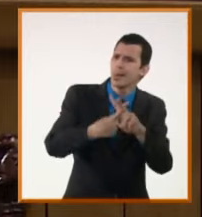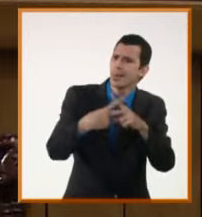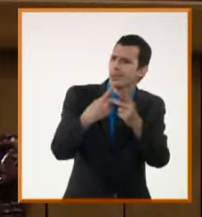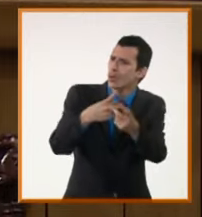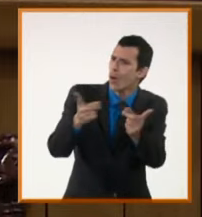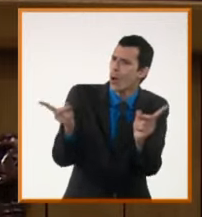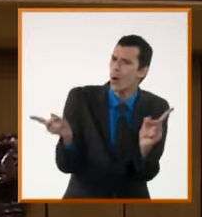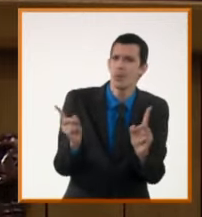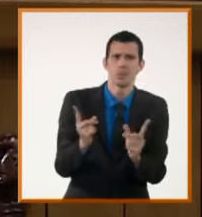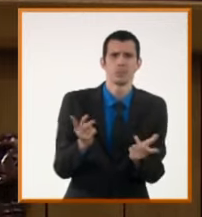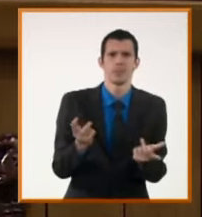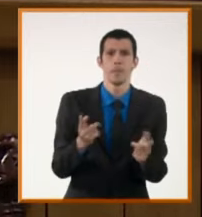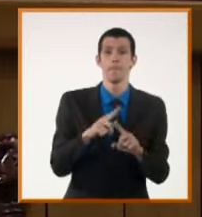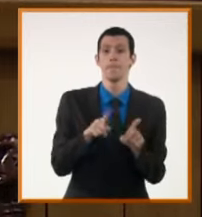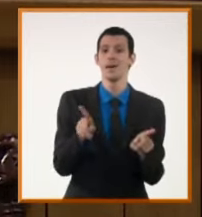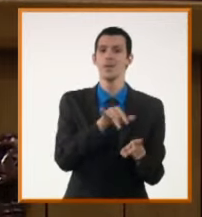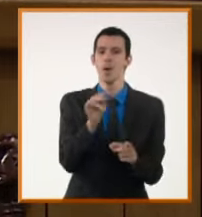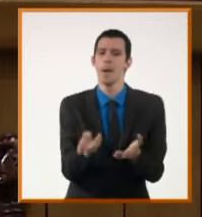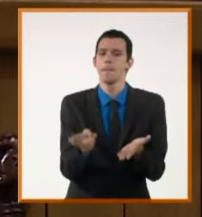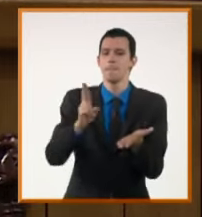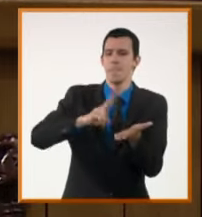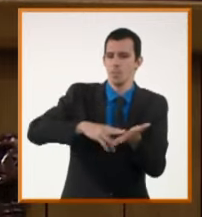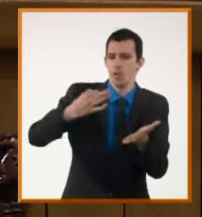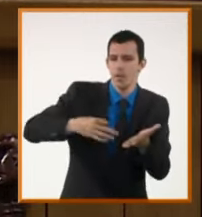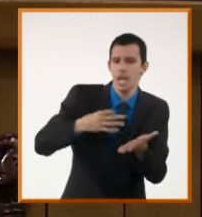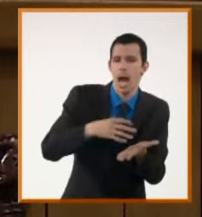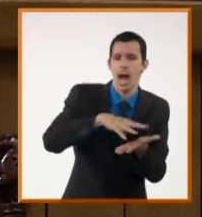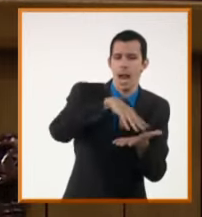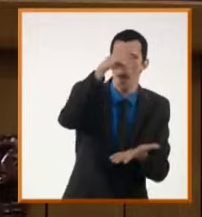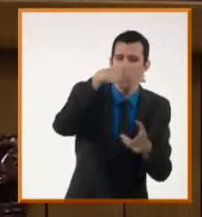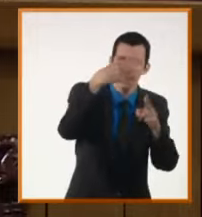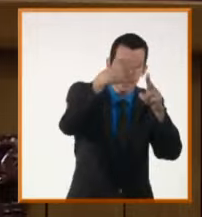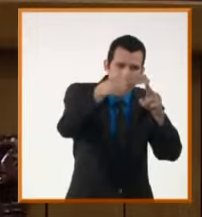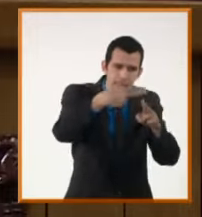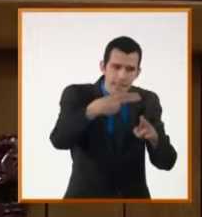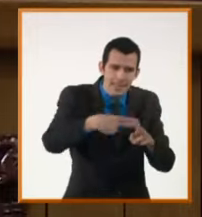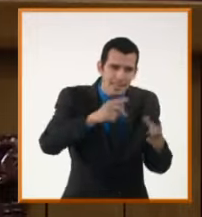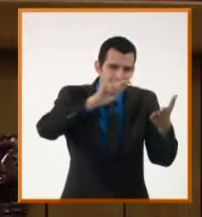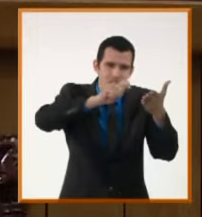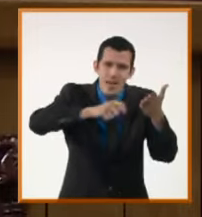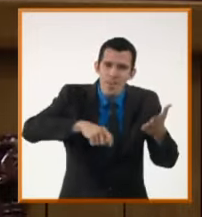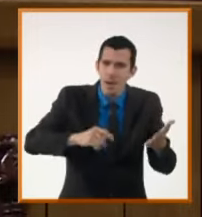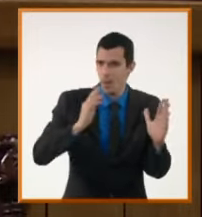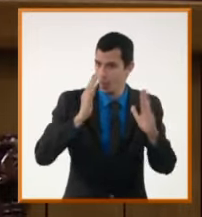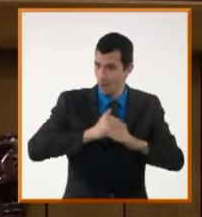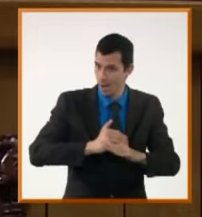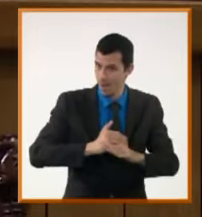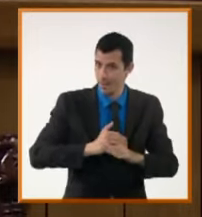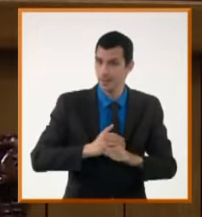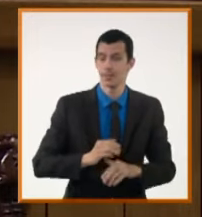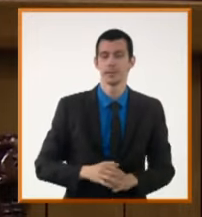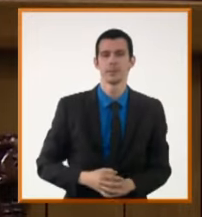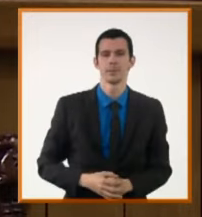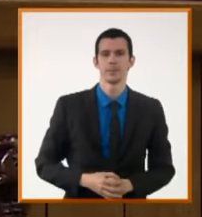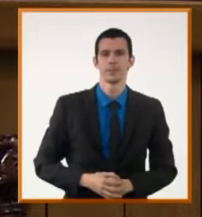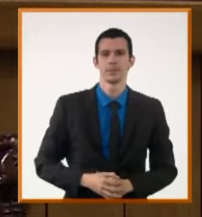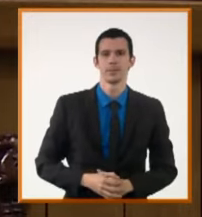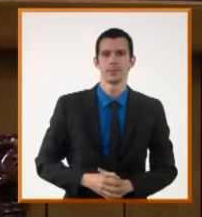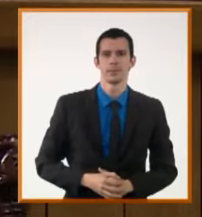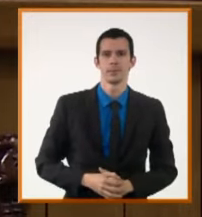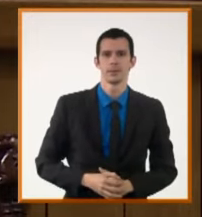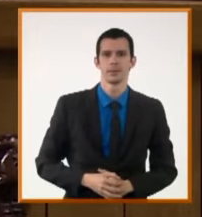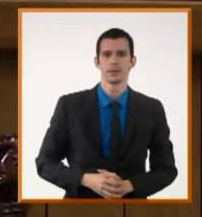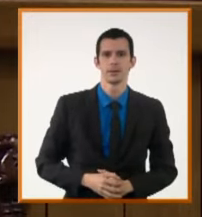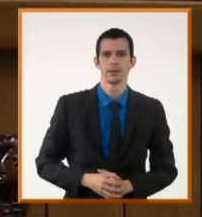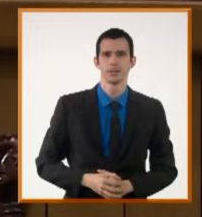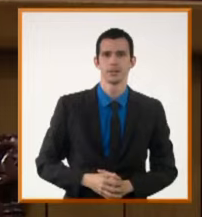gestión no estatal, se crea una plantilla, una MIPYME, hasta la cantidad de trabajadores, pero no están